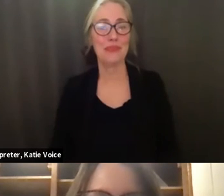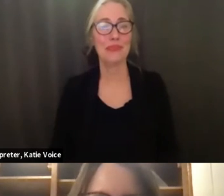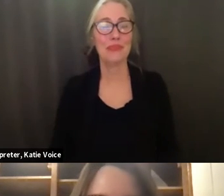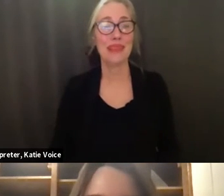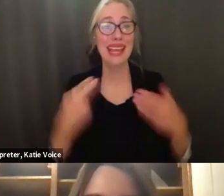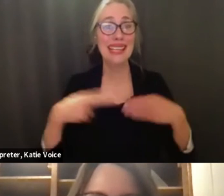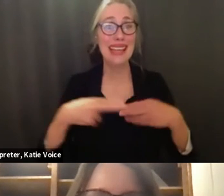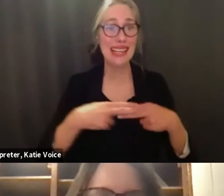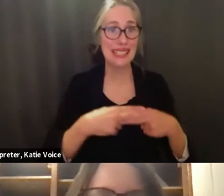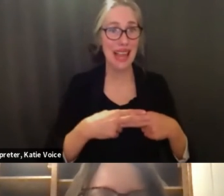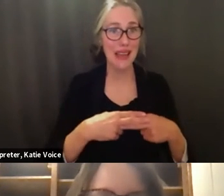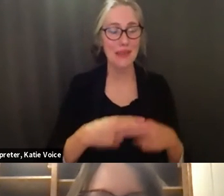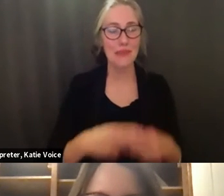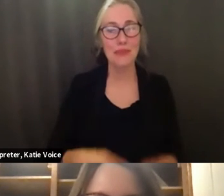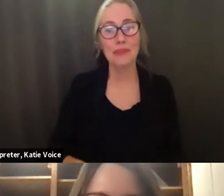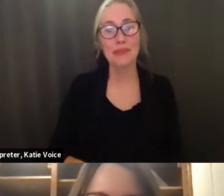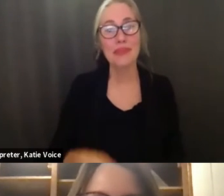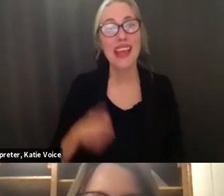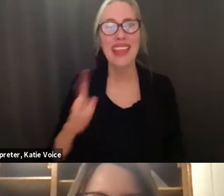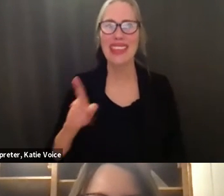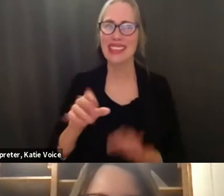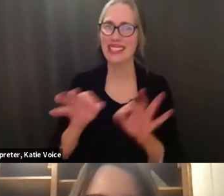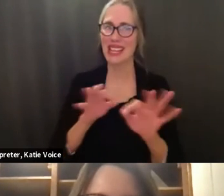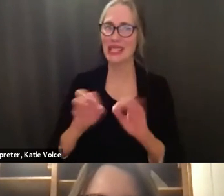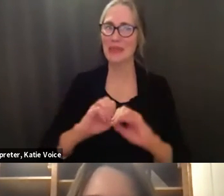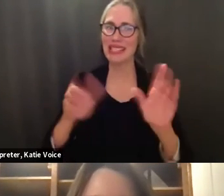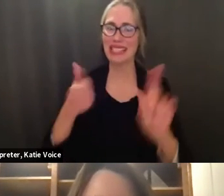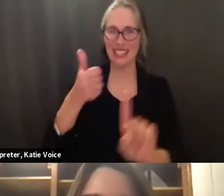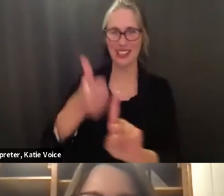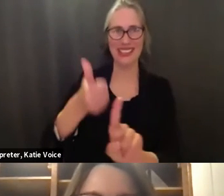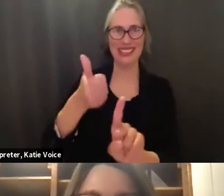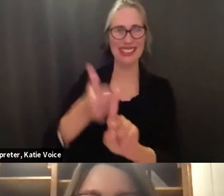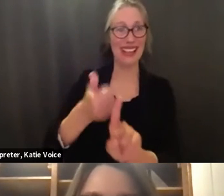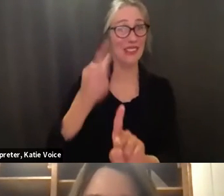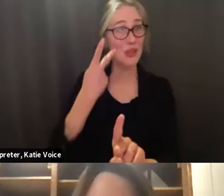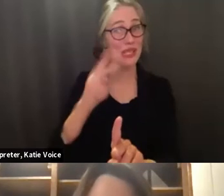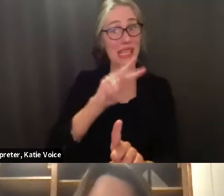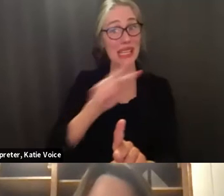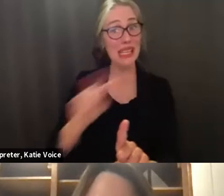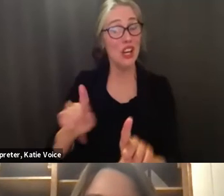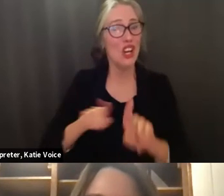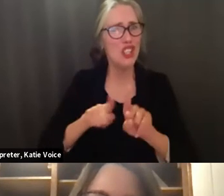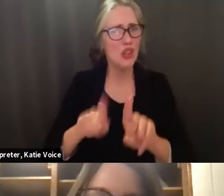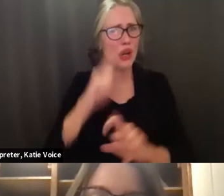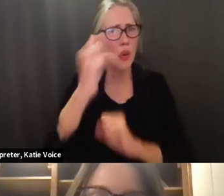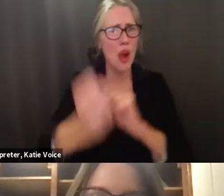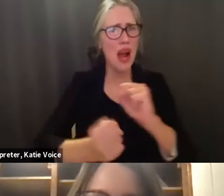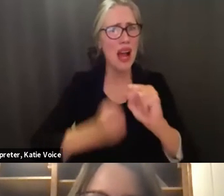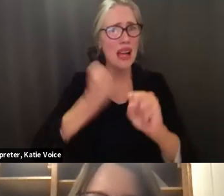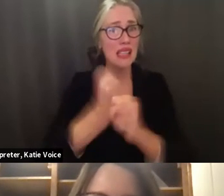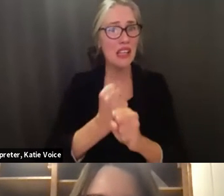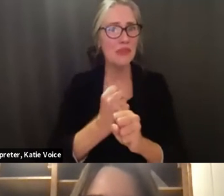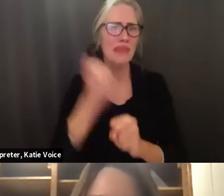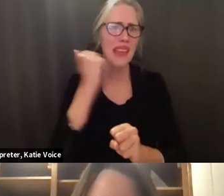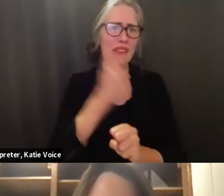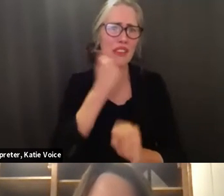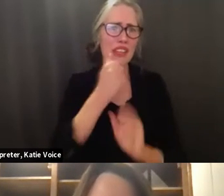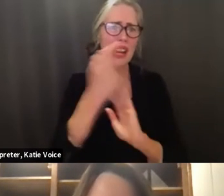Esta diapositiva podemos imaginar, por ejemplo, durante un año escolar, esa una hora al